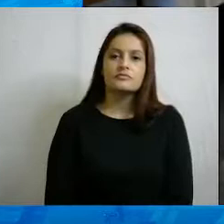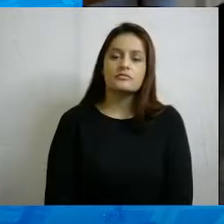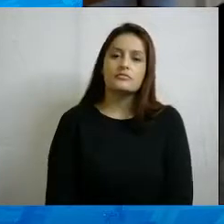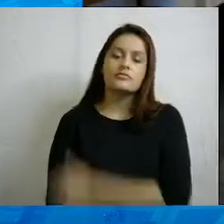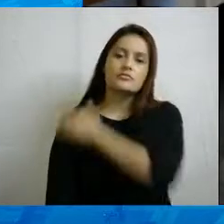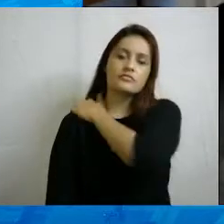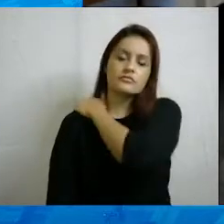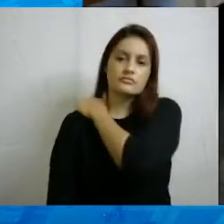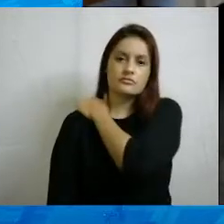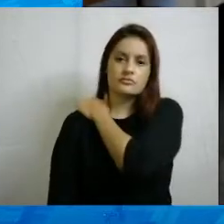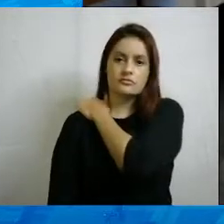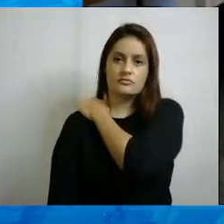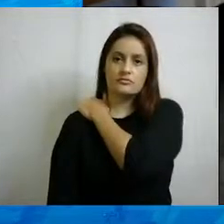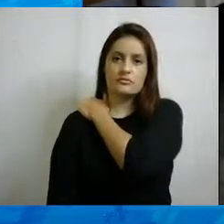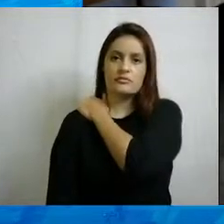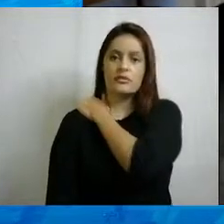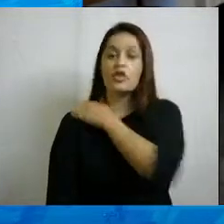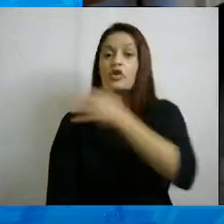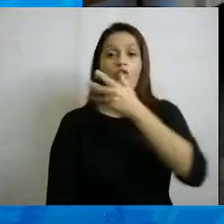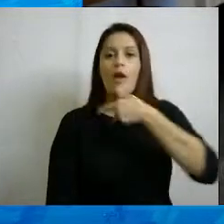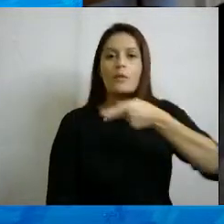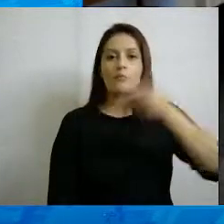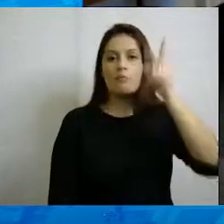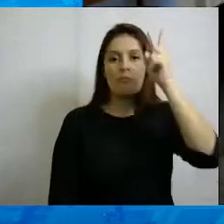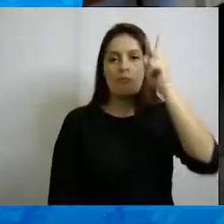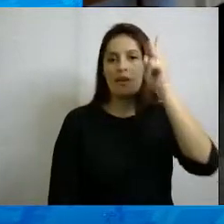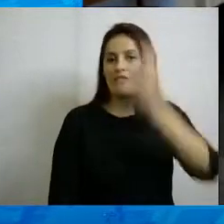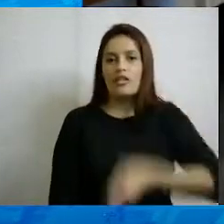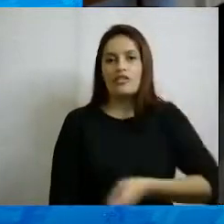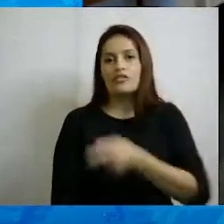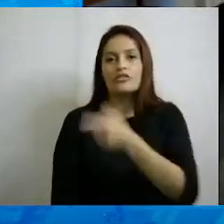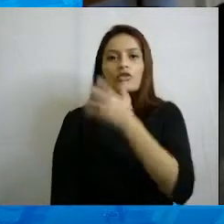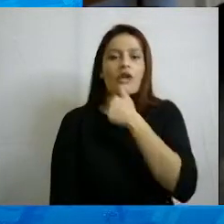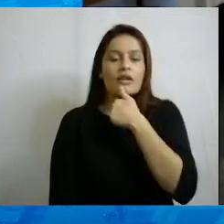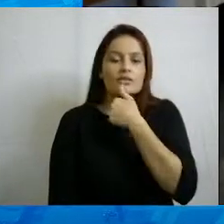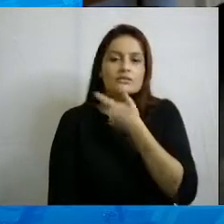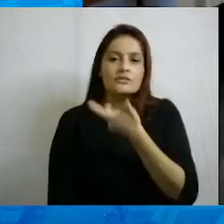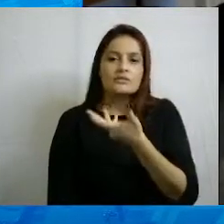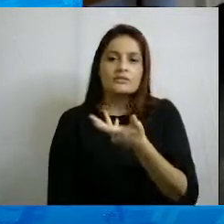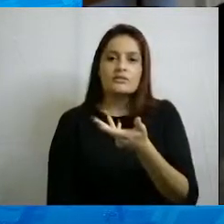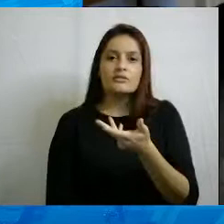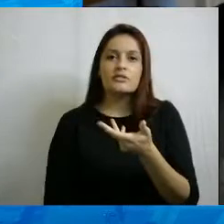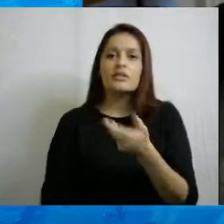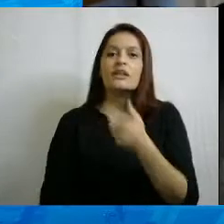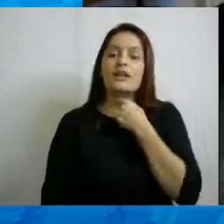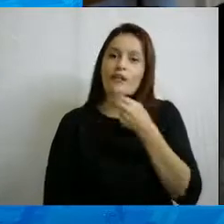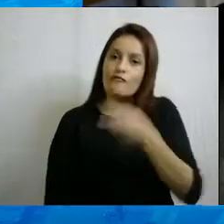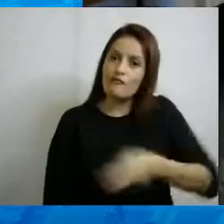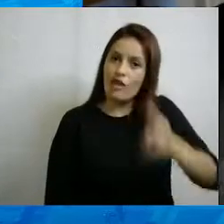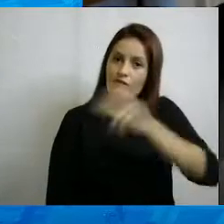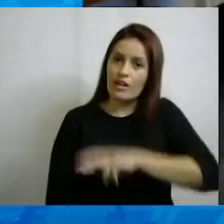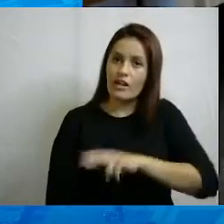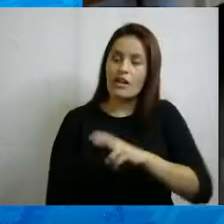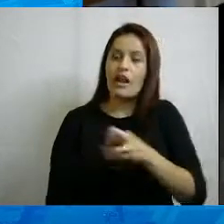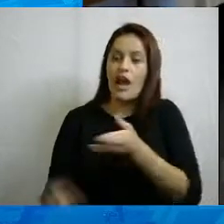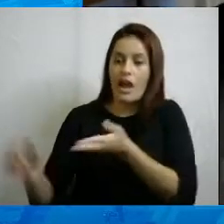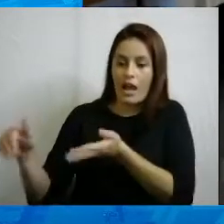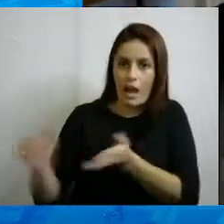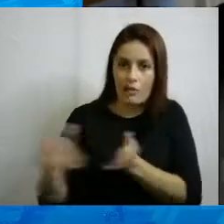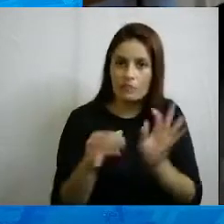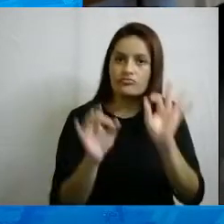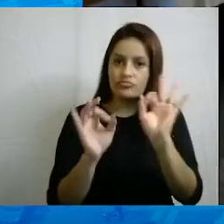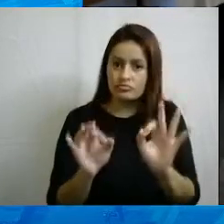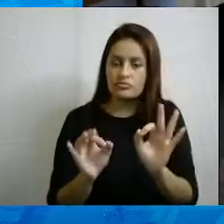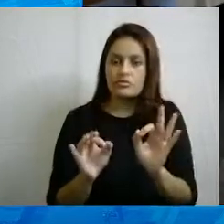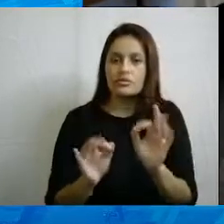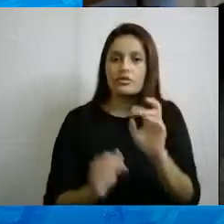único privado que hay es la entrada que él eligió y solamente queremos nosotros volver a nuestro camino original, de acuerdo al